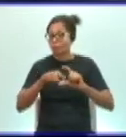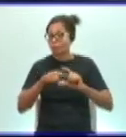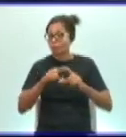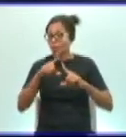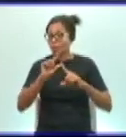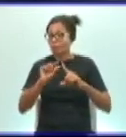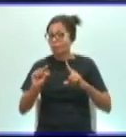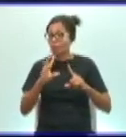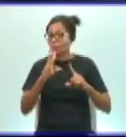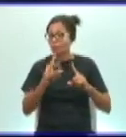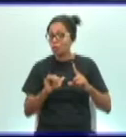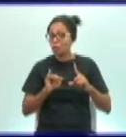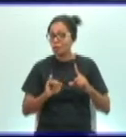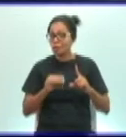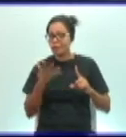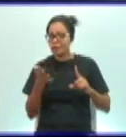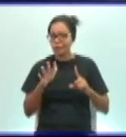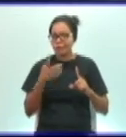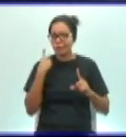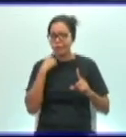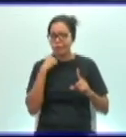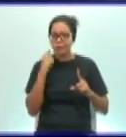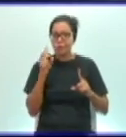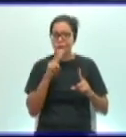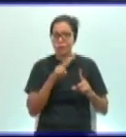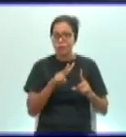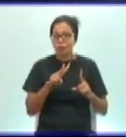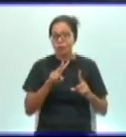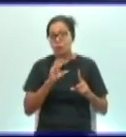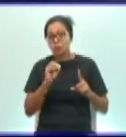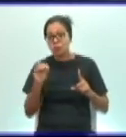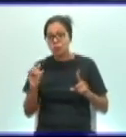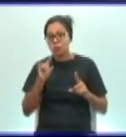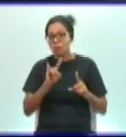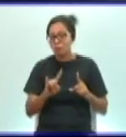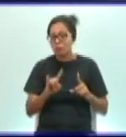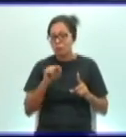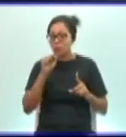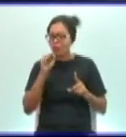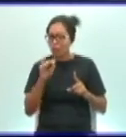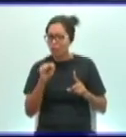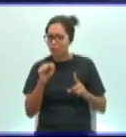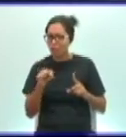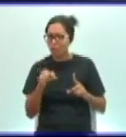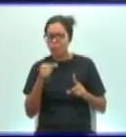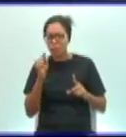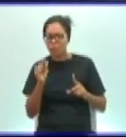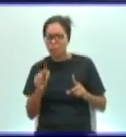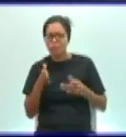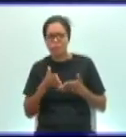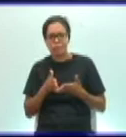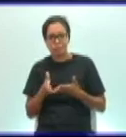aproximadamente hasta el año 2009, hay personalidades que continúan. Por lo tanto, hablar ya